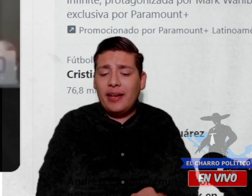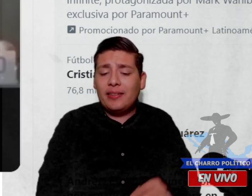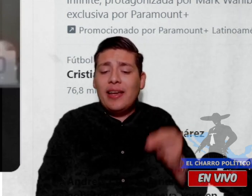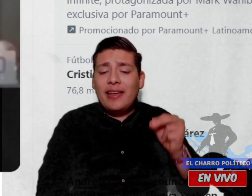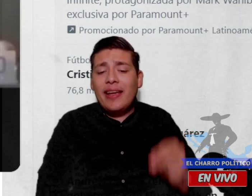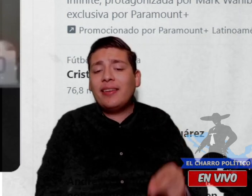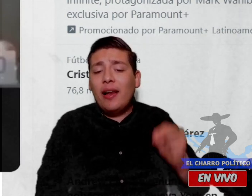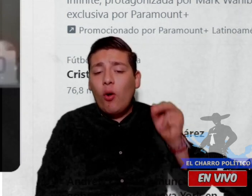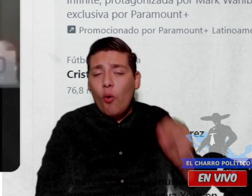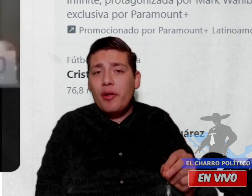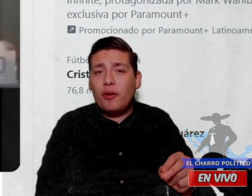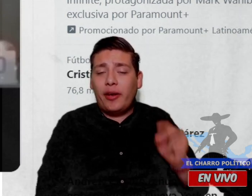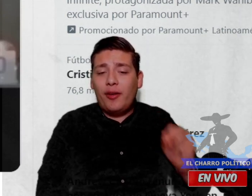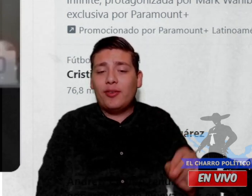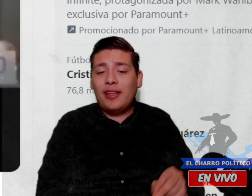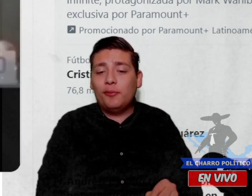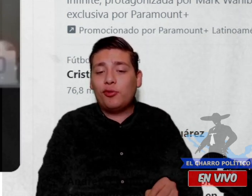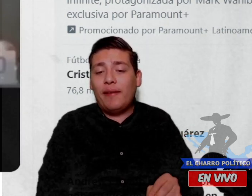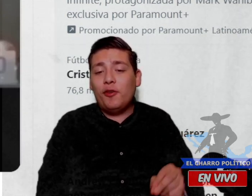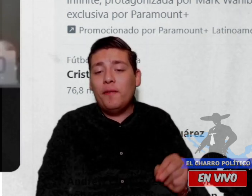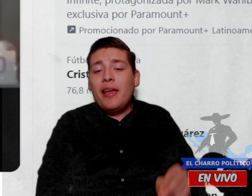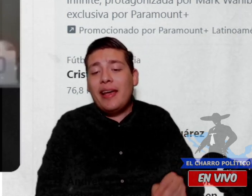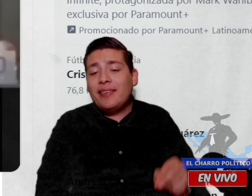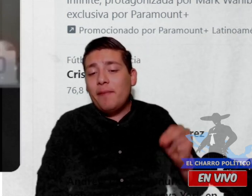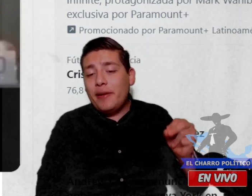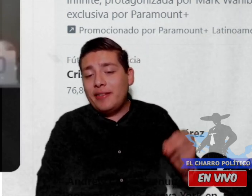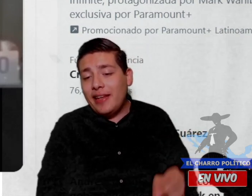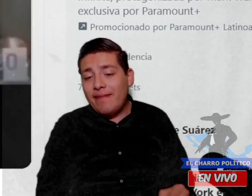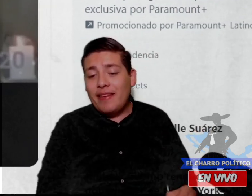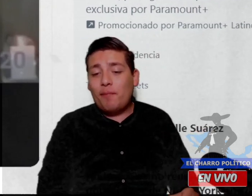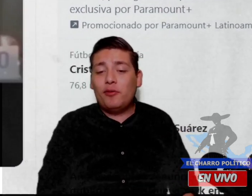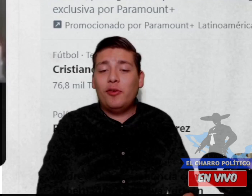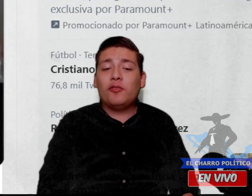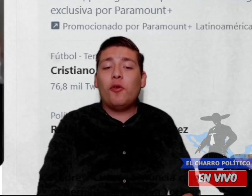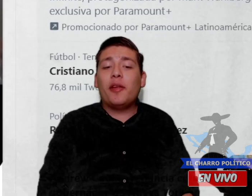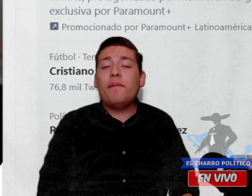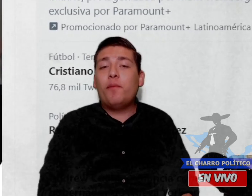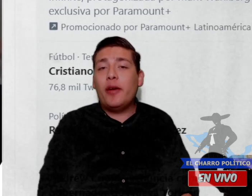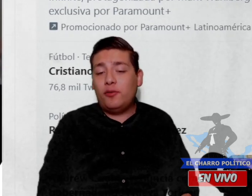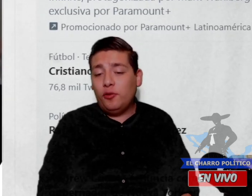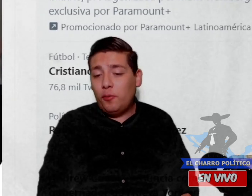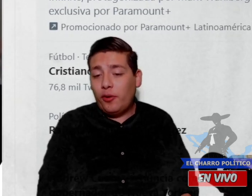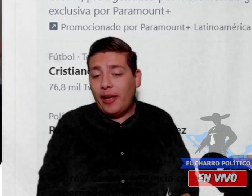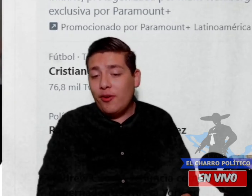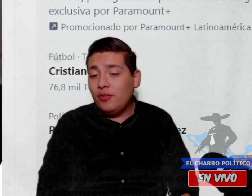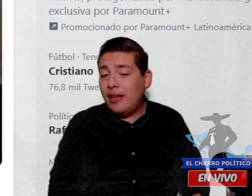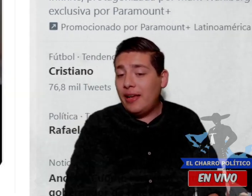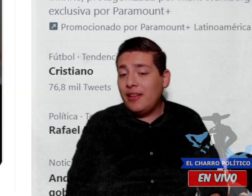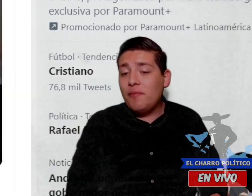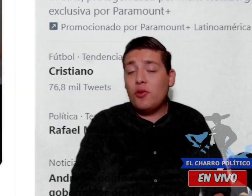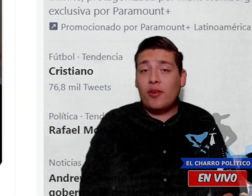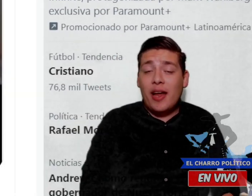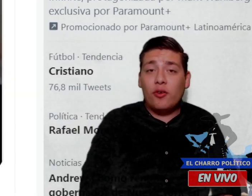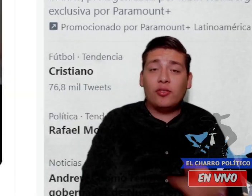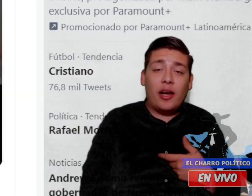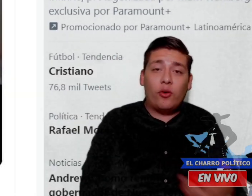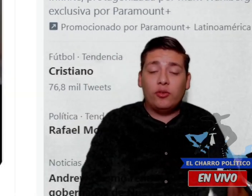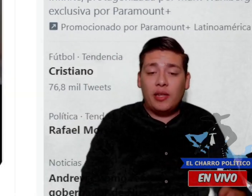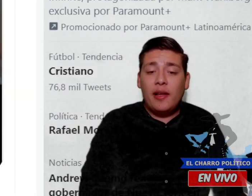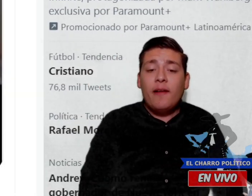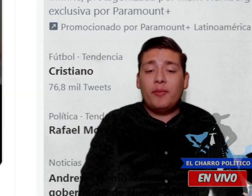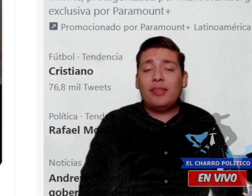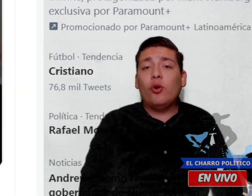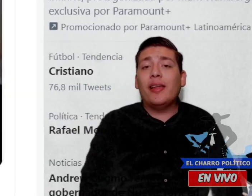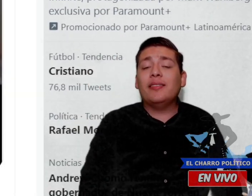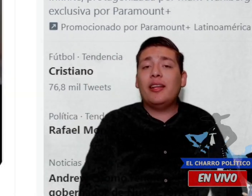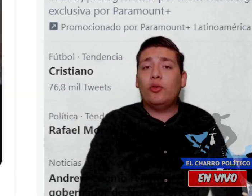personajes. Y es que lo único que ellos están buscando es que el presidente no les cobre impuestos porque ellos se hacen millonarios a